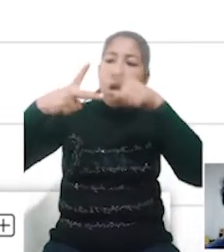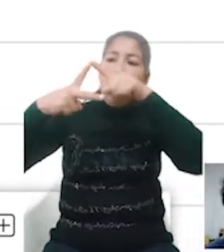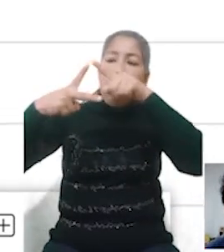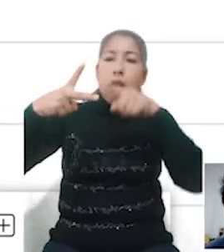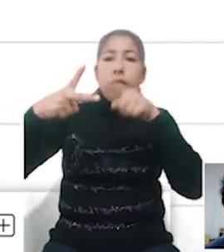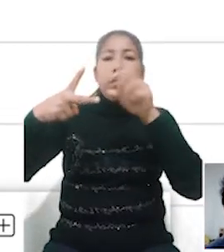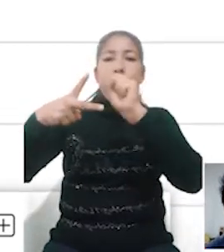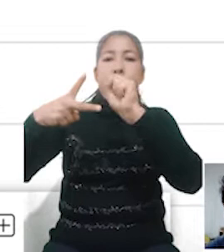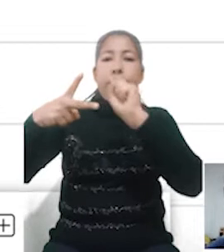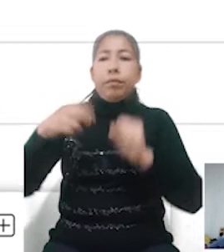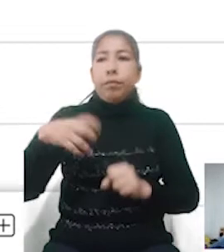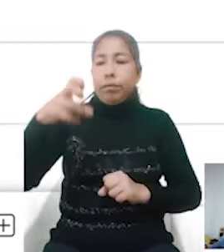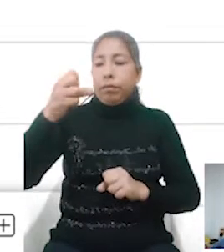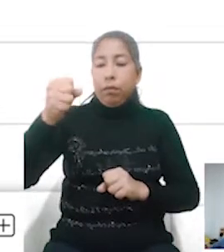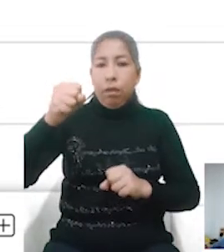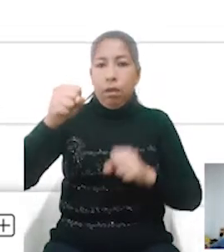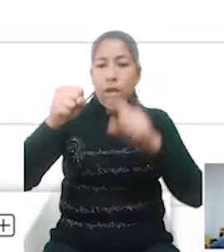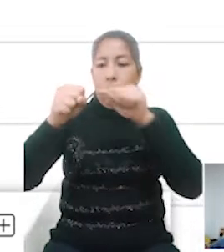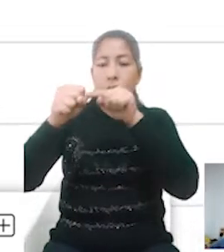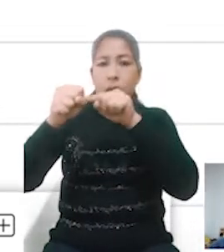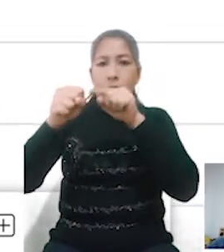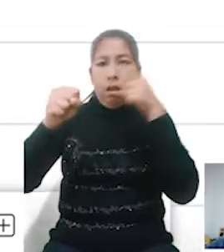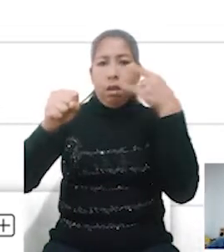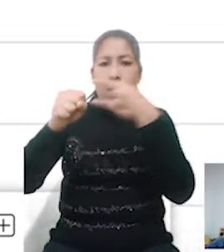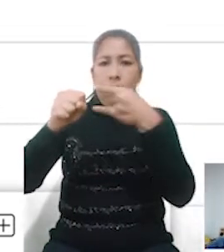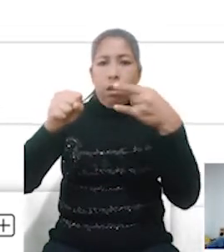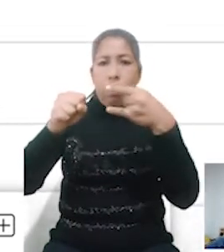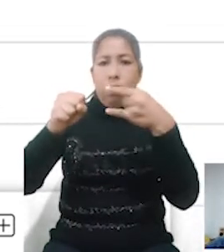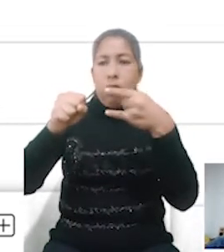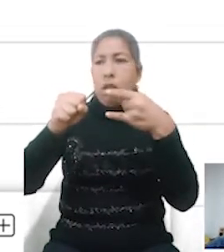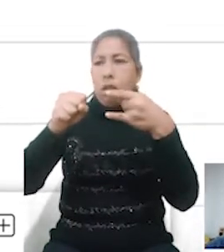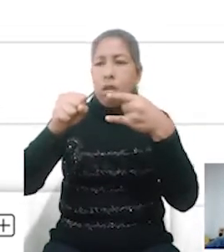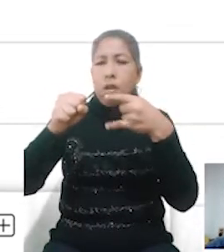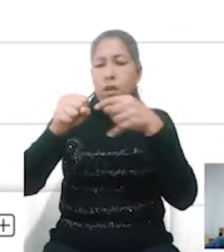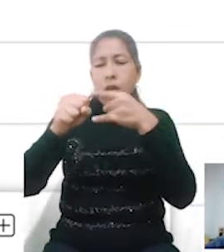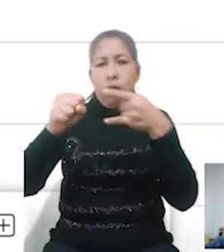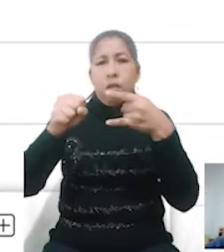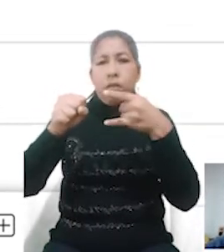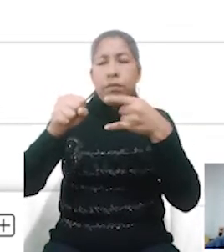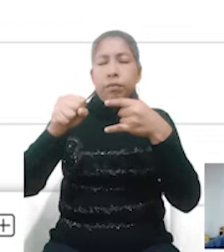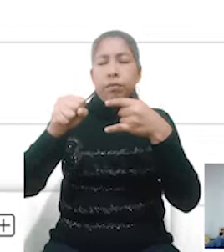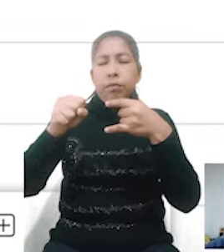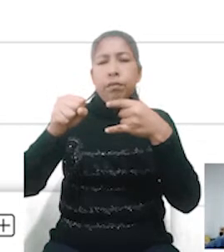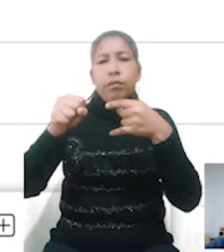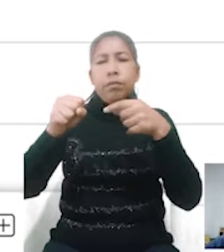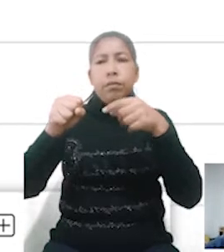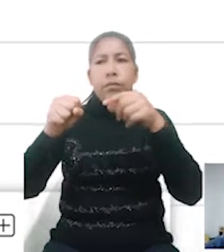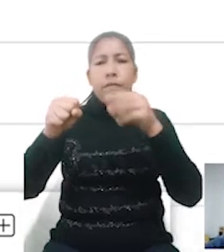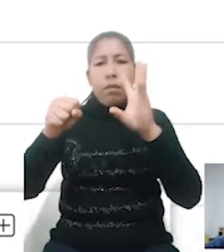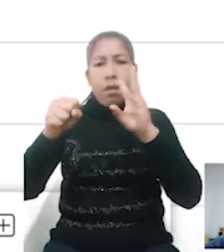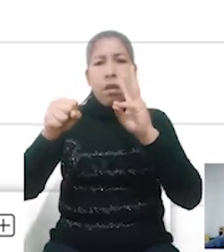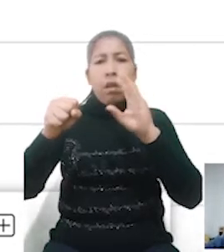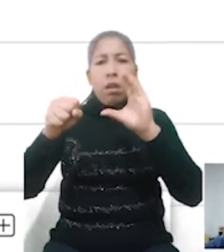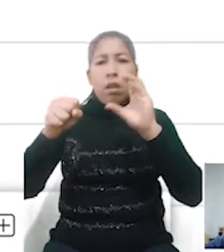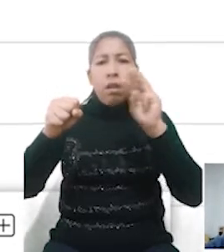arco con los datos que se nos da en el problema. Entonces calculamos, tenemos la longitud del arco será igual al radio,